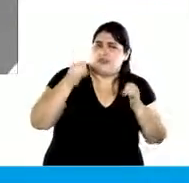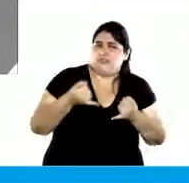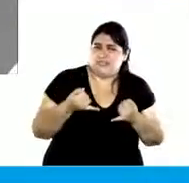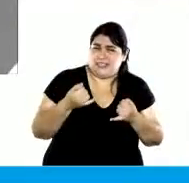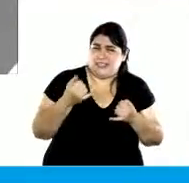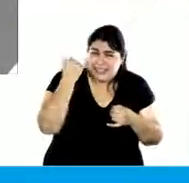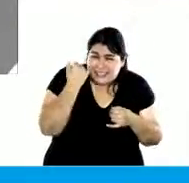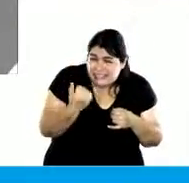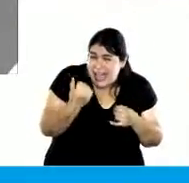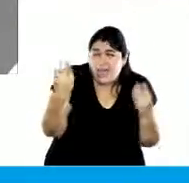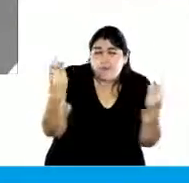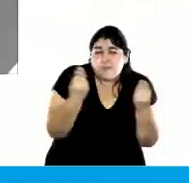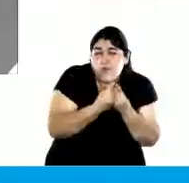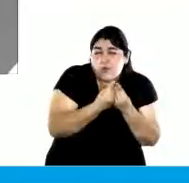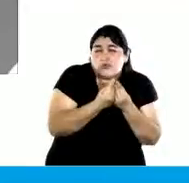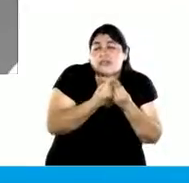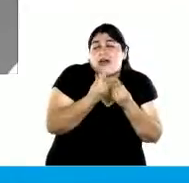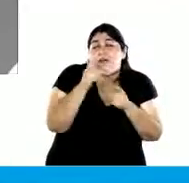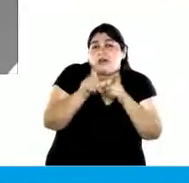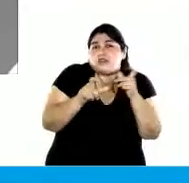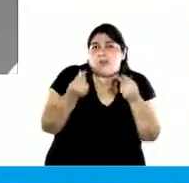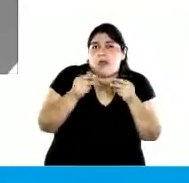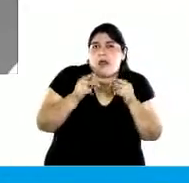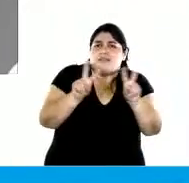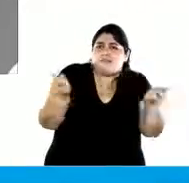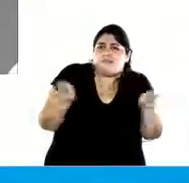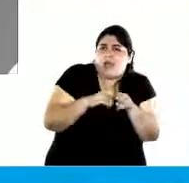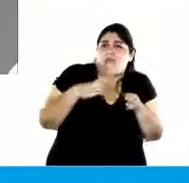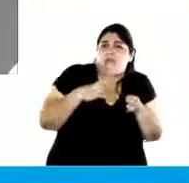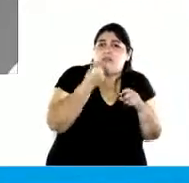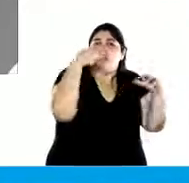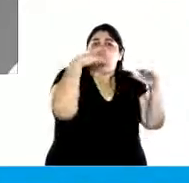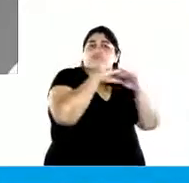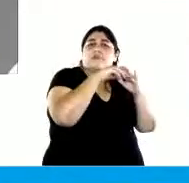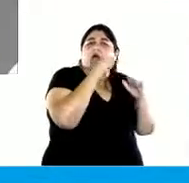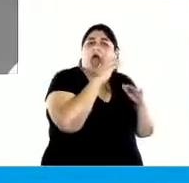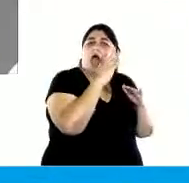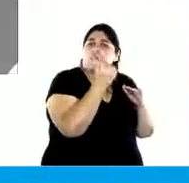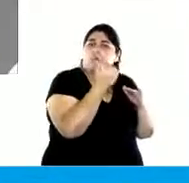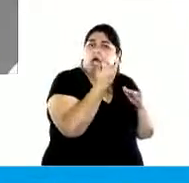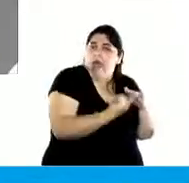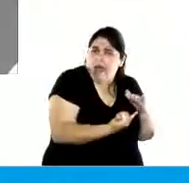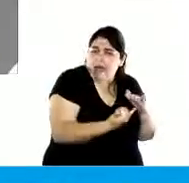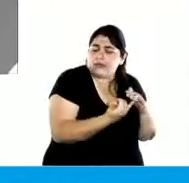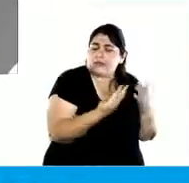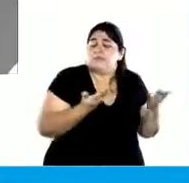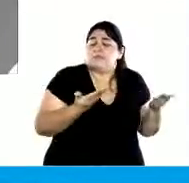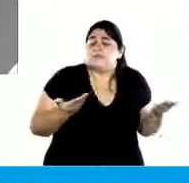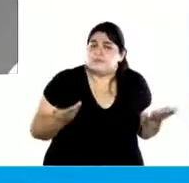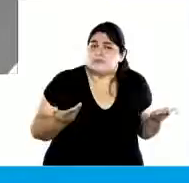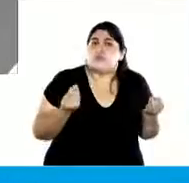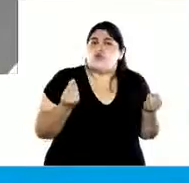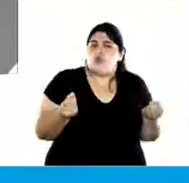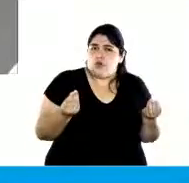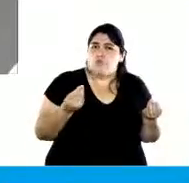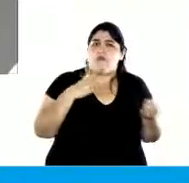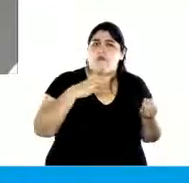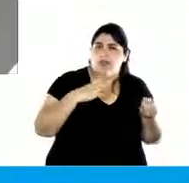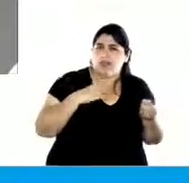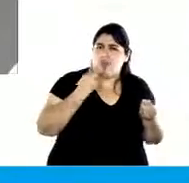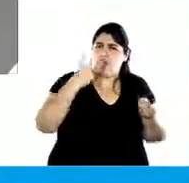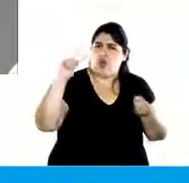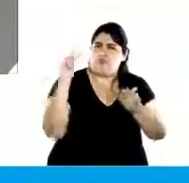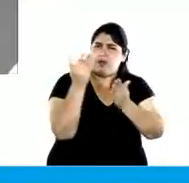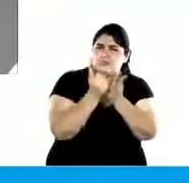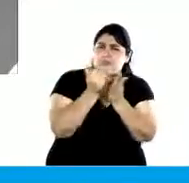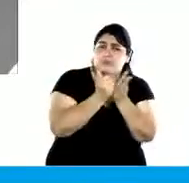cientos o miles de millones de pesos que hoy ARBA tienen retenidos de muchos contribuyentes, sobre todo pymes que han sufrido la doble percepción porque les retiene